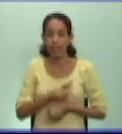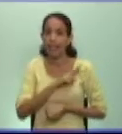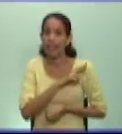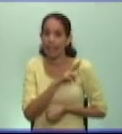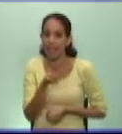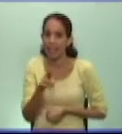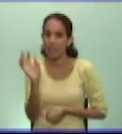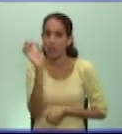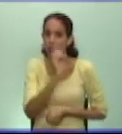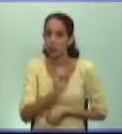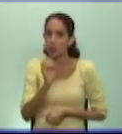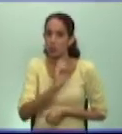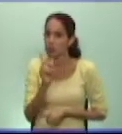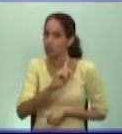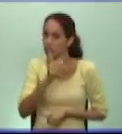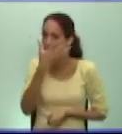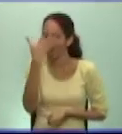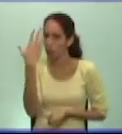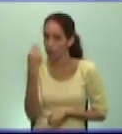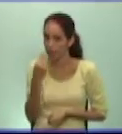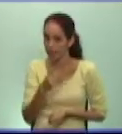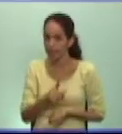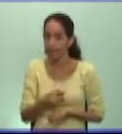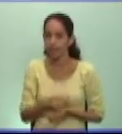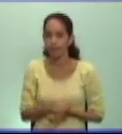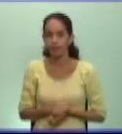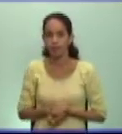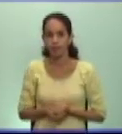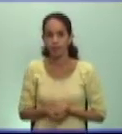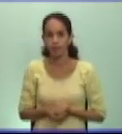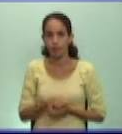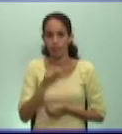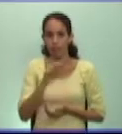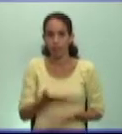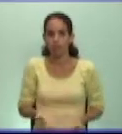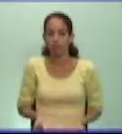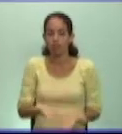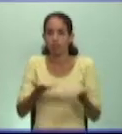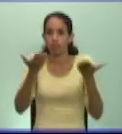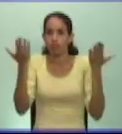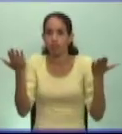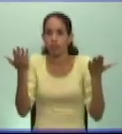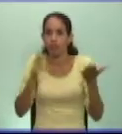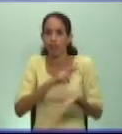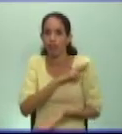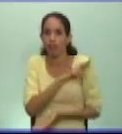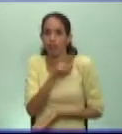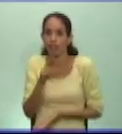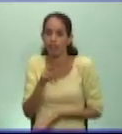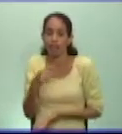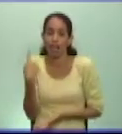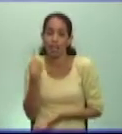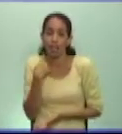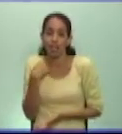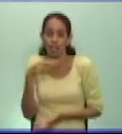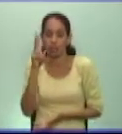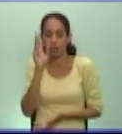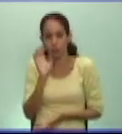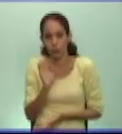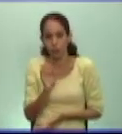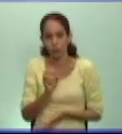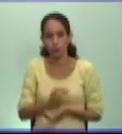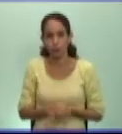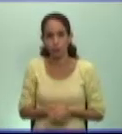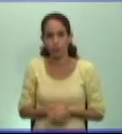cuenta estos dos grandes momentos. Este es el auge revolucionario hasta los años 20, con todas sus particularidades. Es